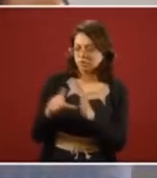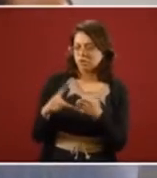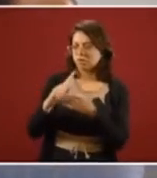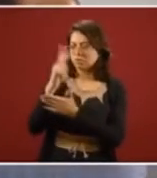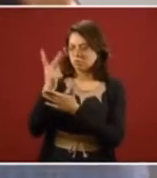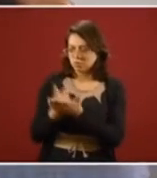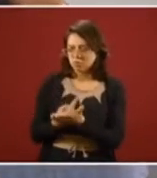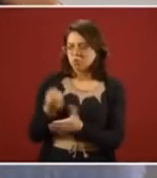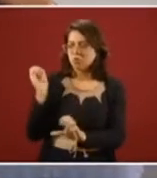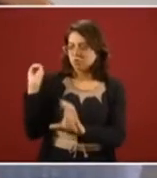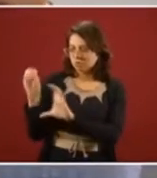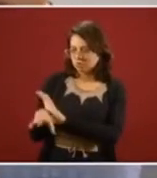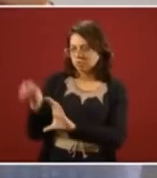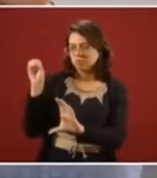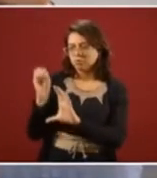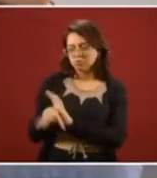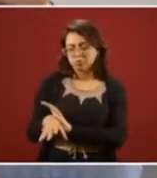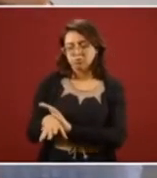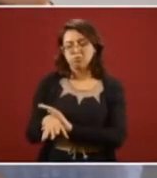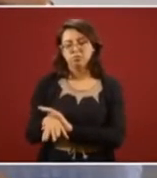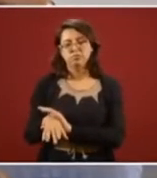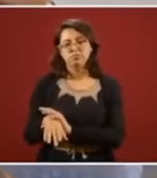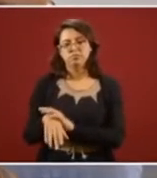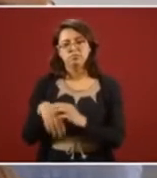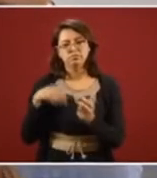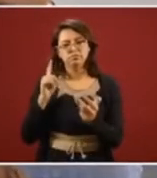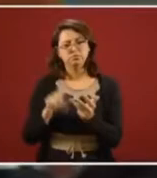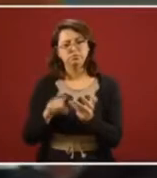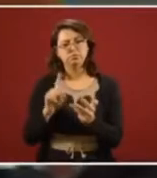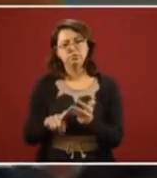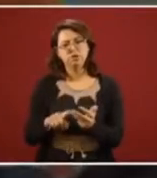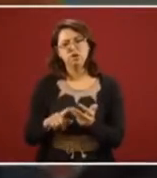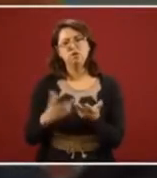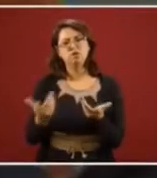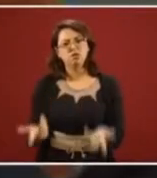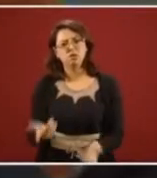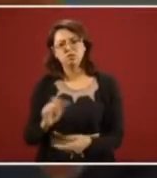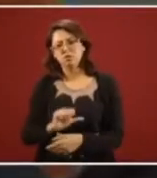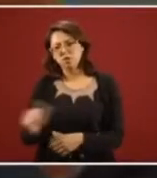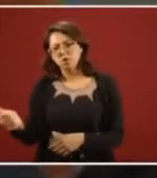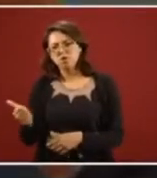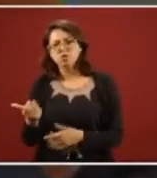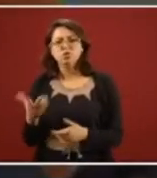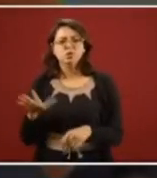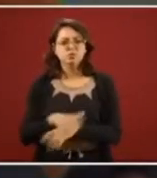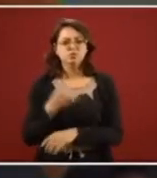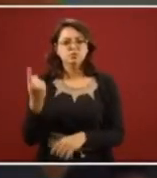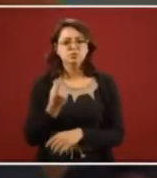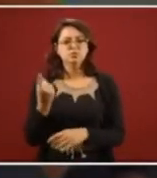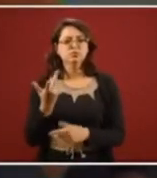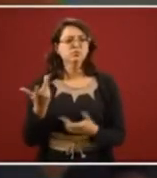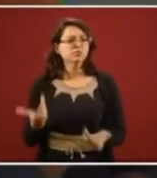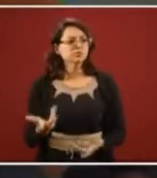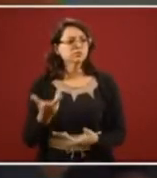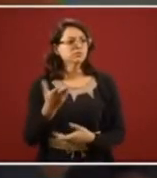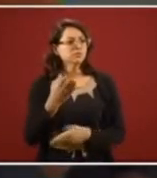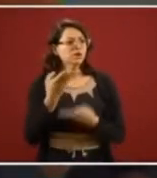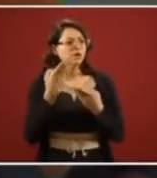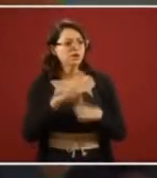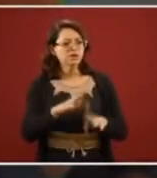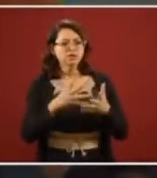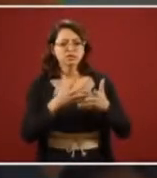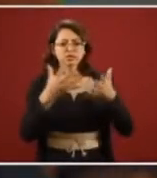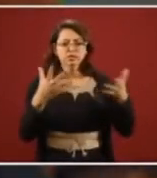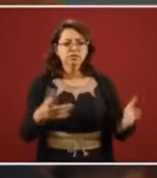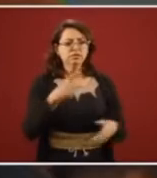reciban sus apoyos que le dice esa gente porque pareciera que las grandes esferas pues todo lo que